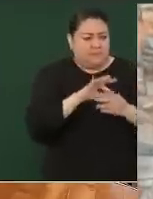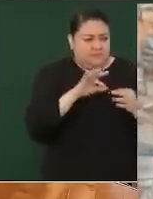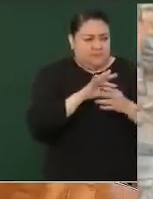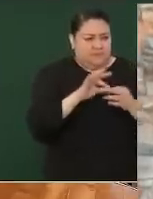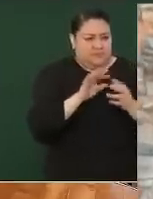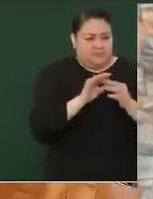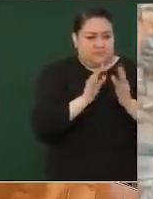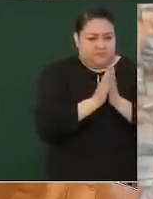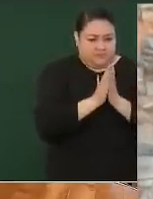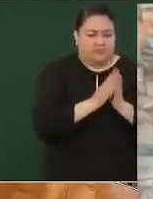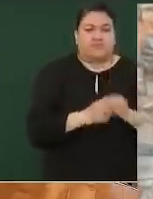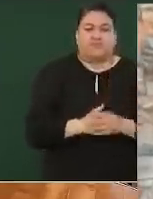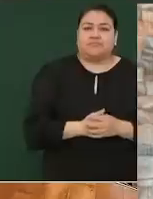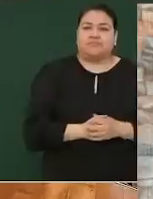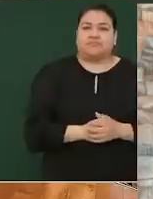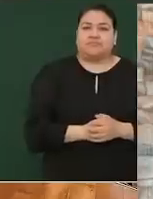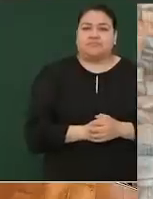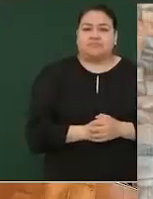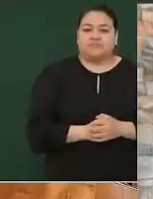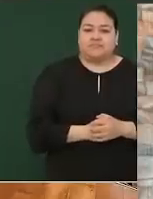que nos informa